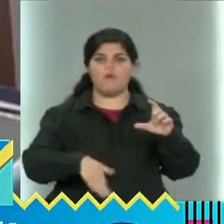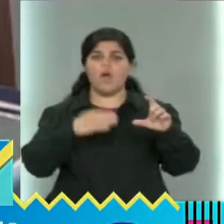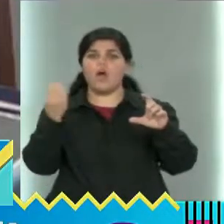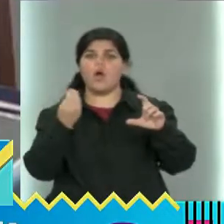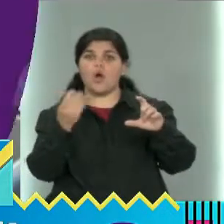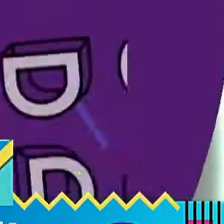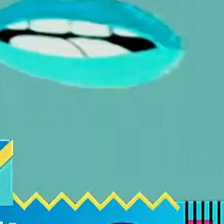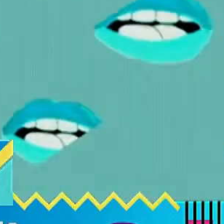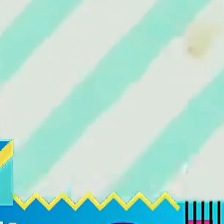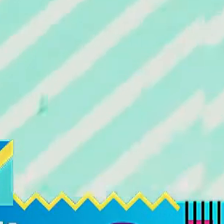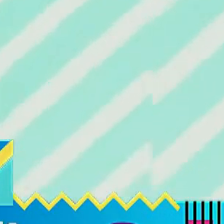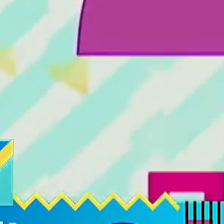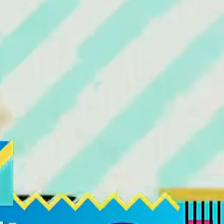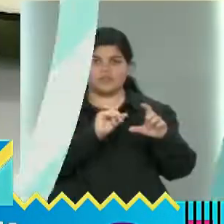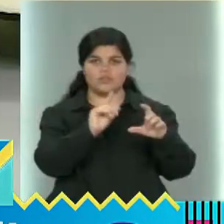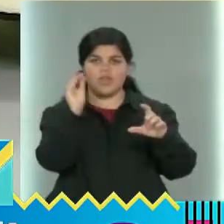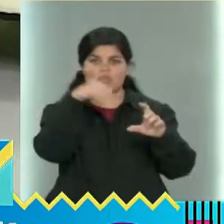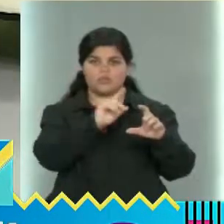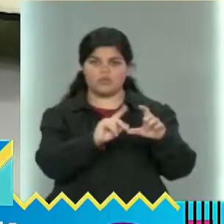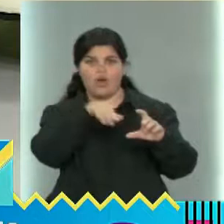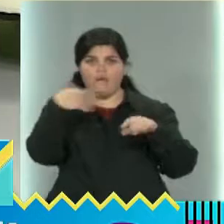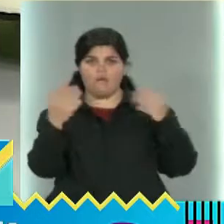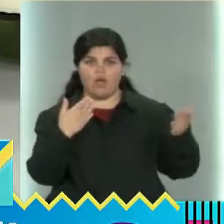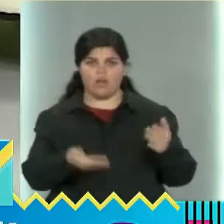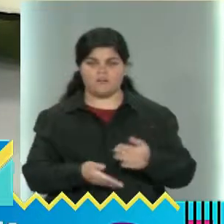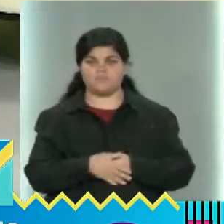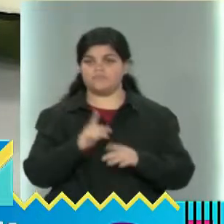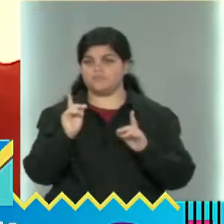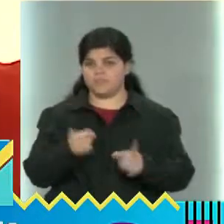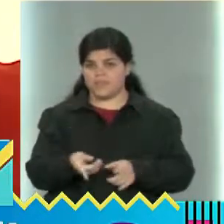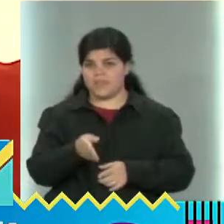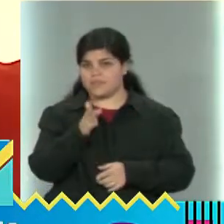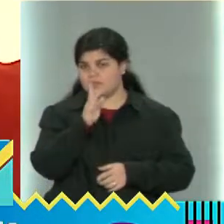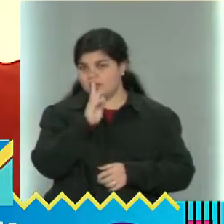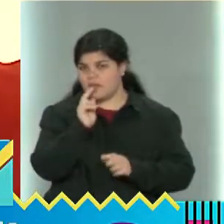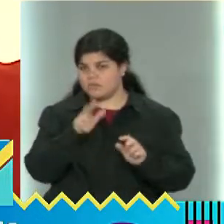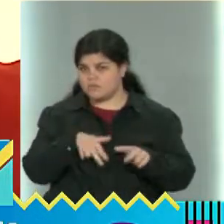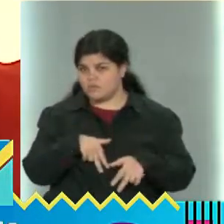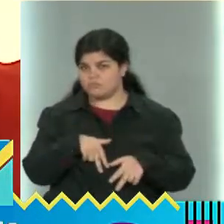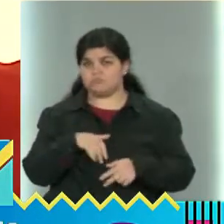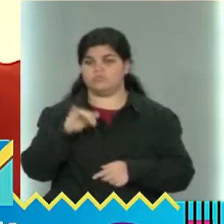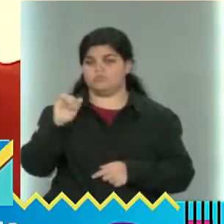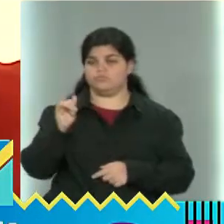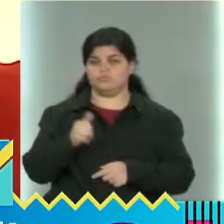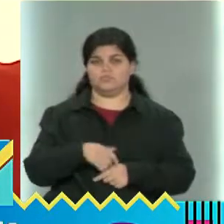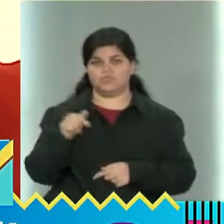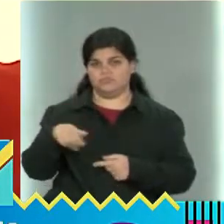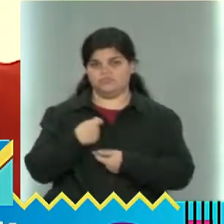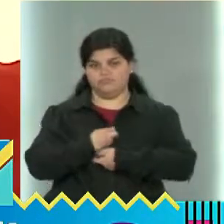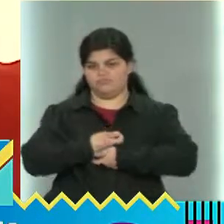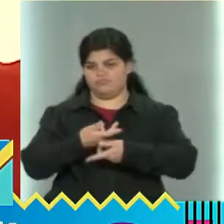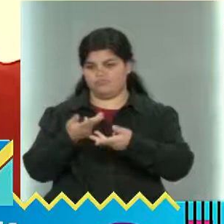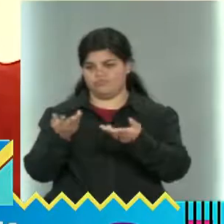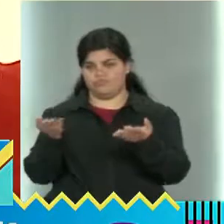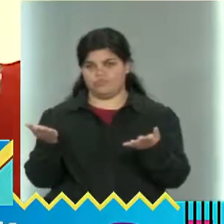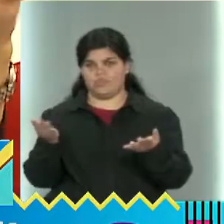El silencio que dice también, ¿no? Sí, el silencio que dice. Yo veo que hay muchas cosas. Hay una gran profusión